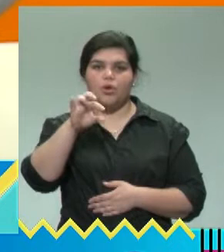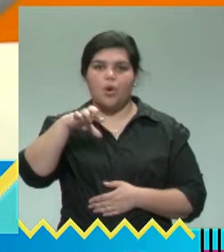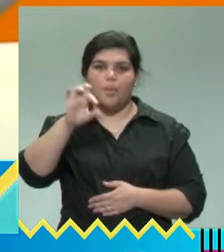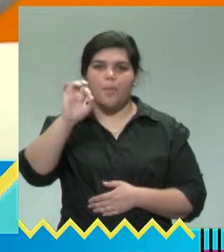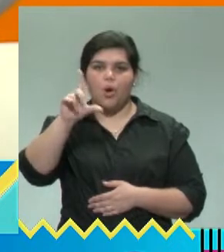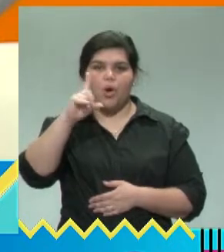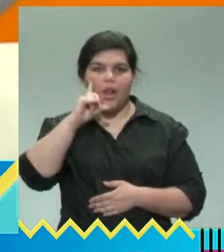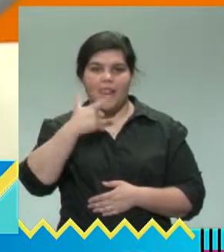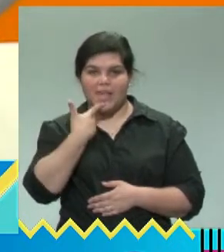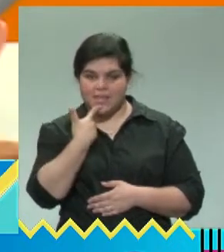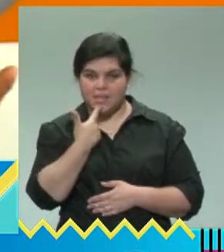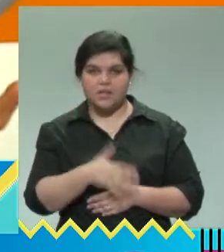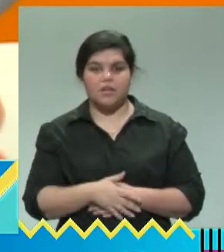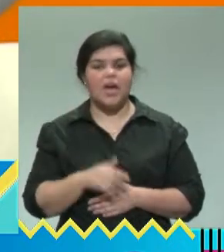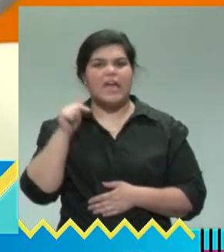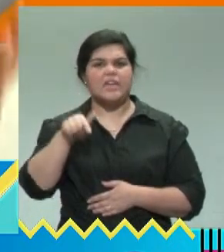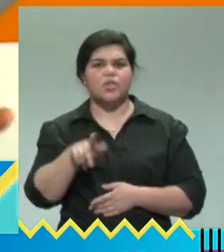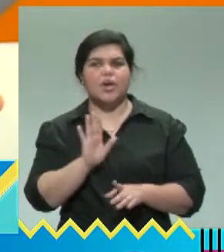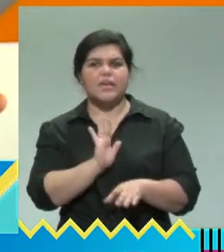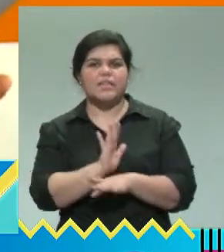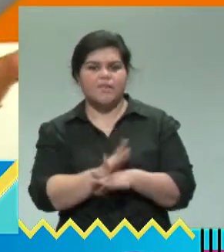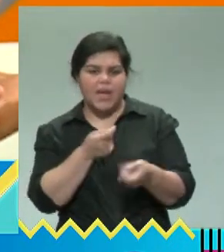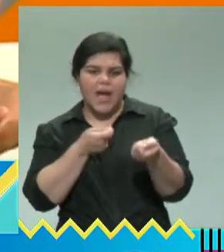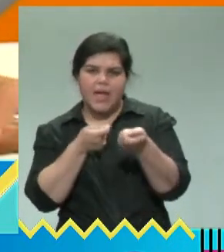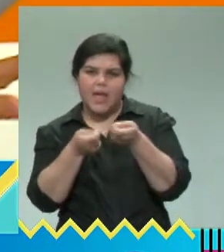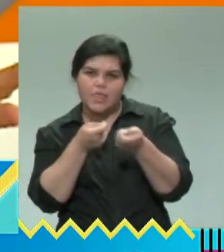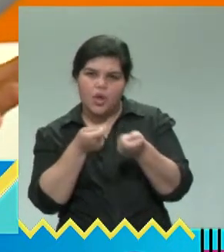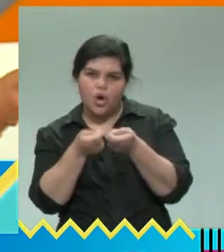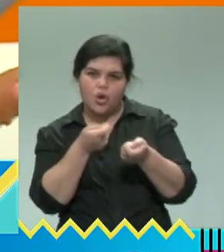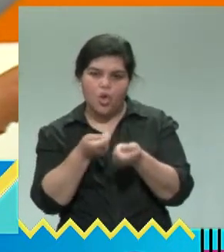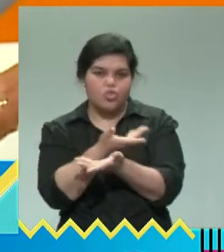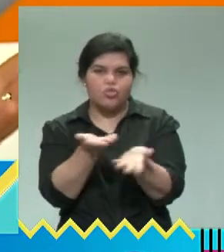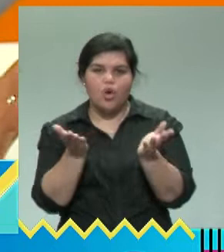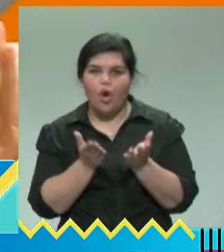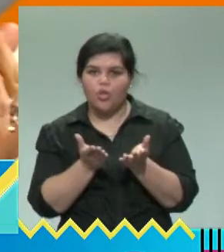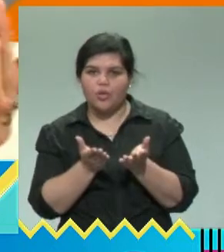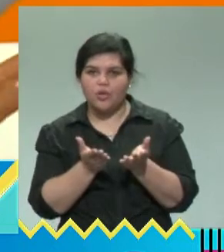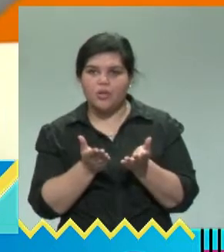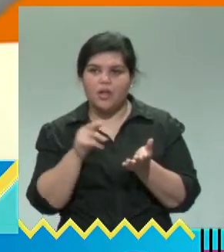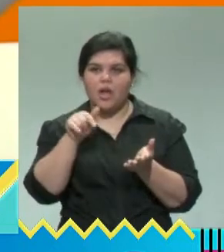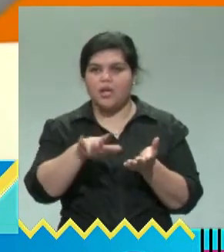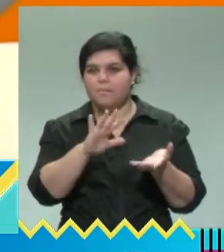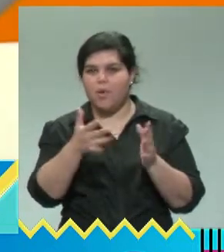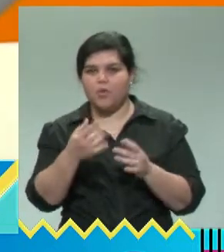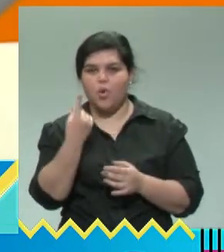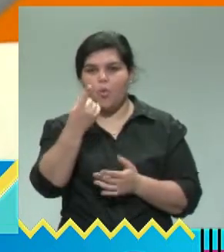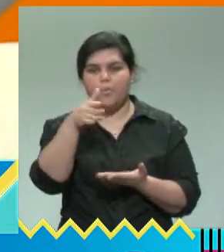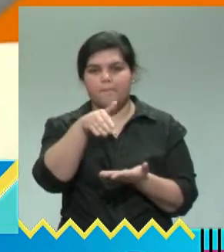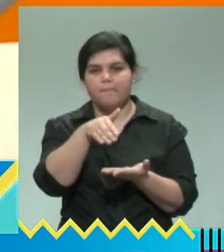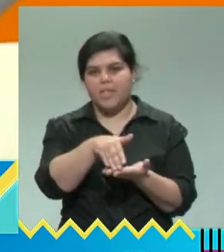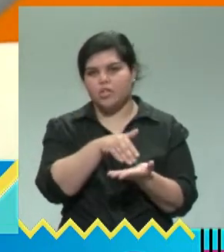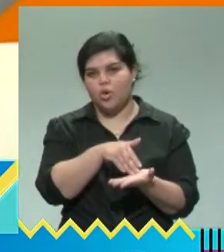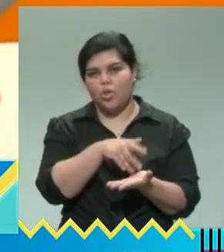Ordenamiento Territorial. Gestionar la metrópolis, que en este caso tiene alrededor de 1 millón, con una tendencia de 1.200.000